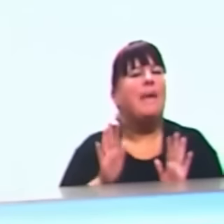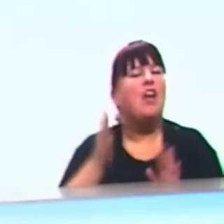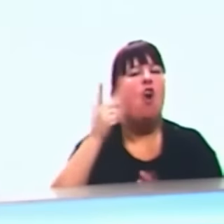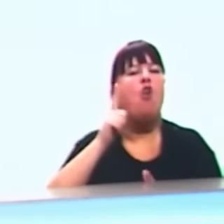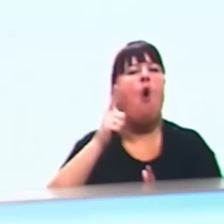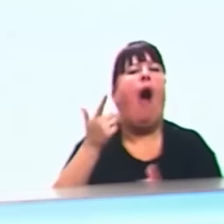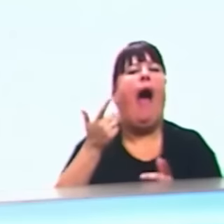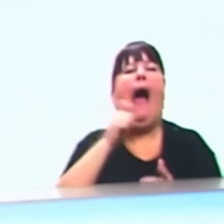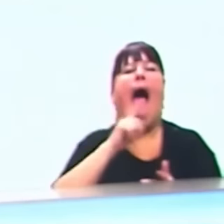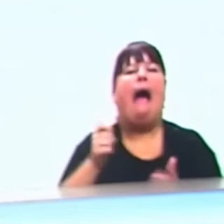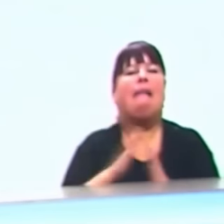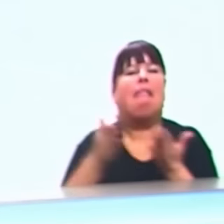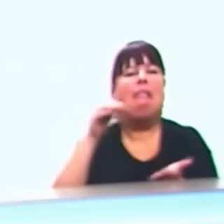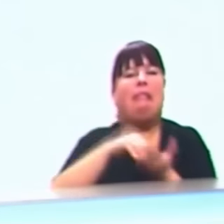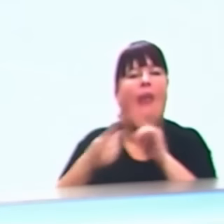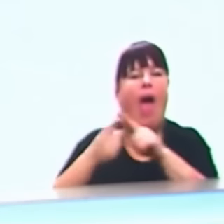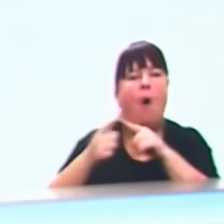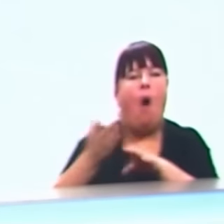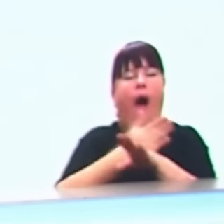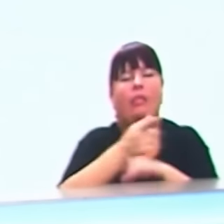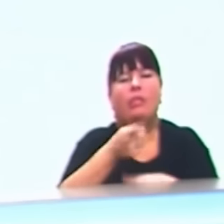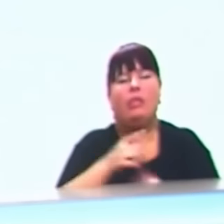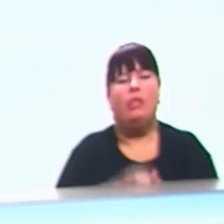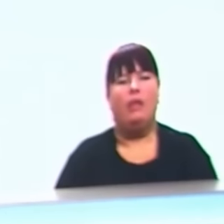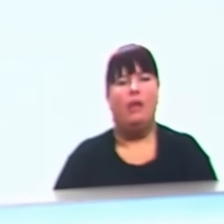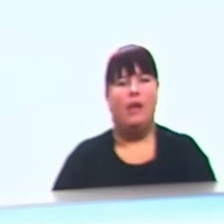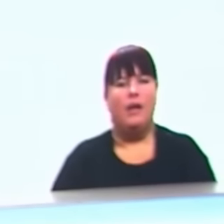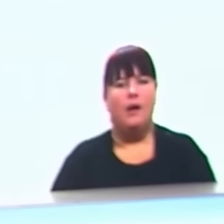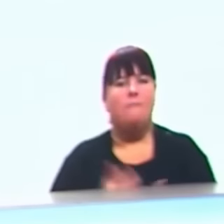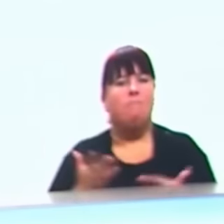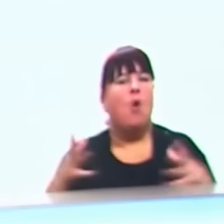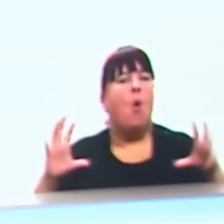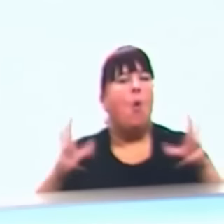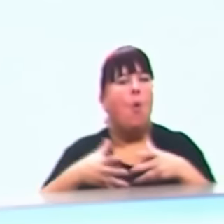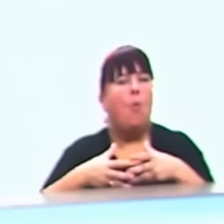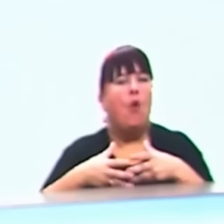mierda que no leí la ley. Sí. Pregunto,